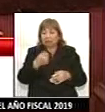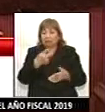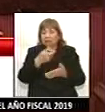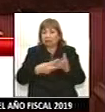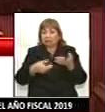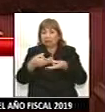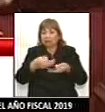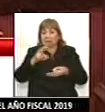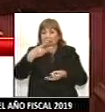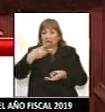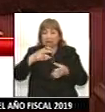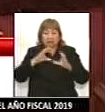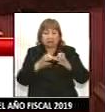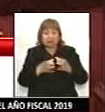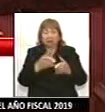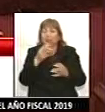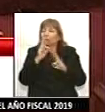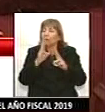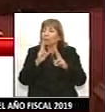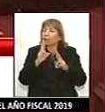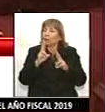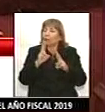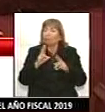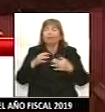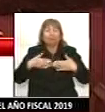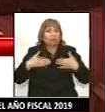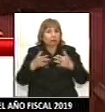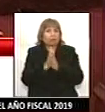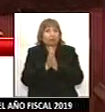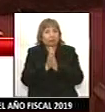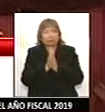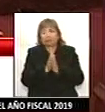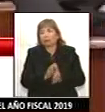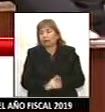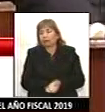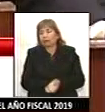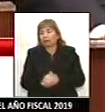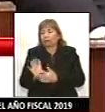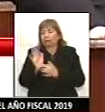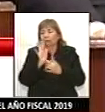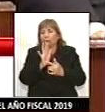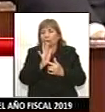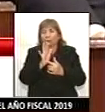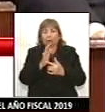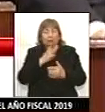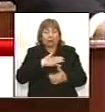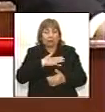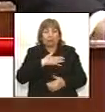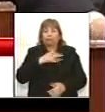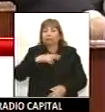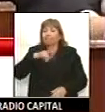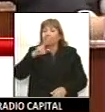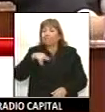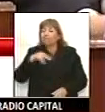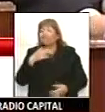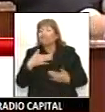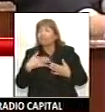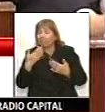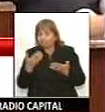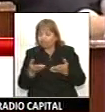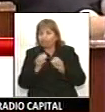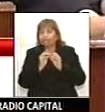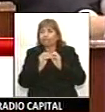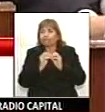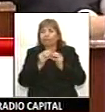presupuesto de la segunda etapa. Espero, ministro, que por favor, en representación de mi región, pueda ver y